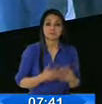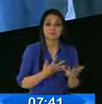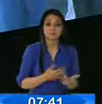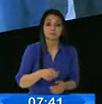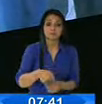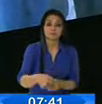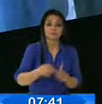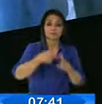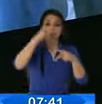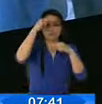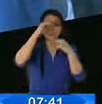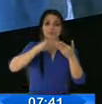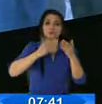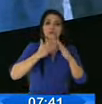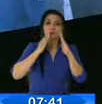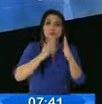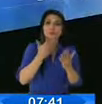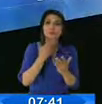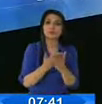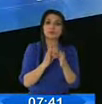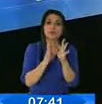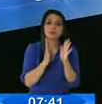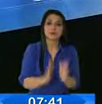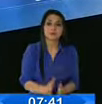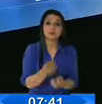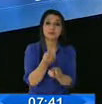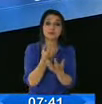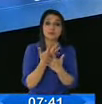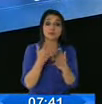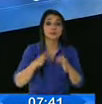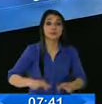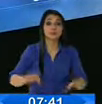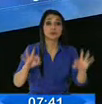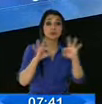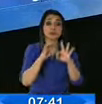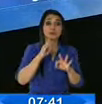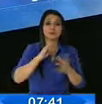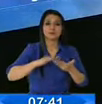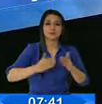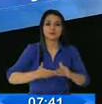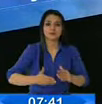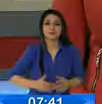en el primer noticiero de la comunidad. Gracias a Sofía Vintimilla, información vital para la comunidad.